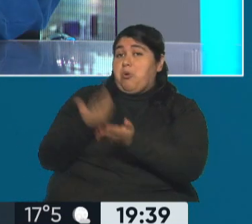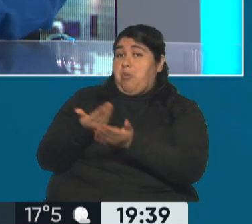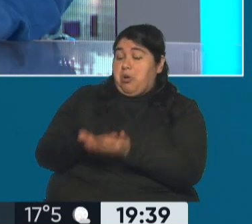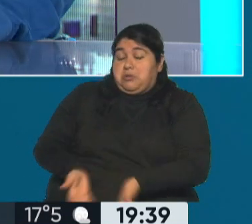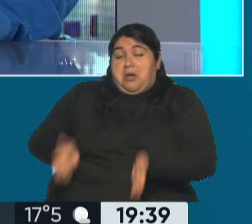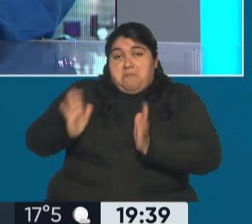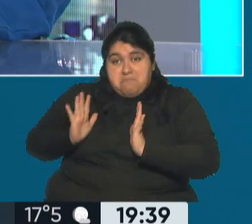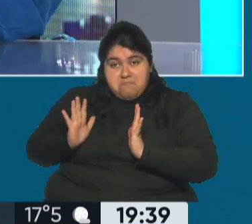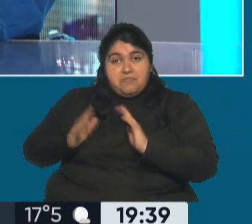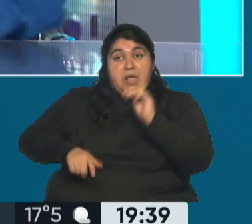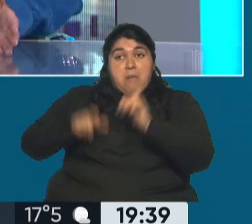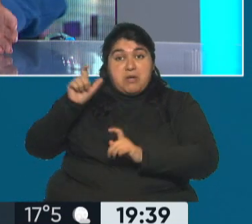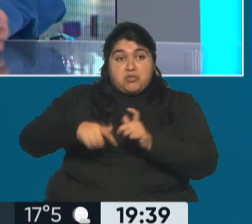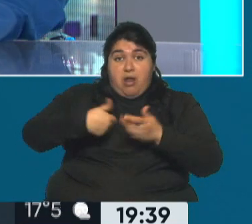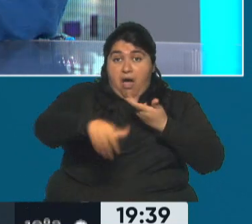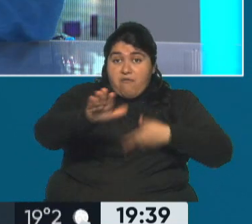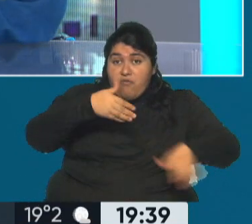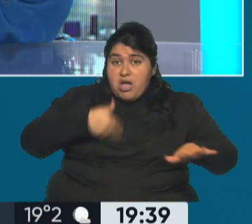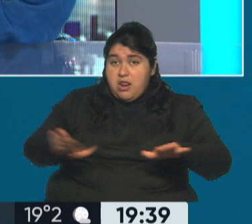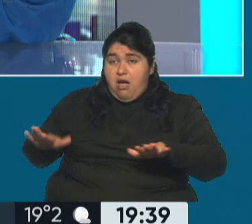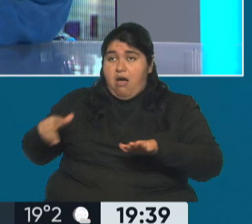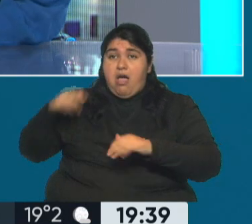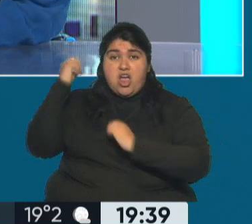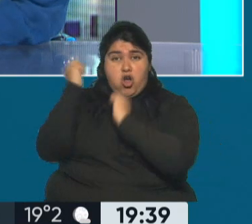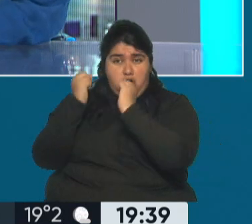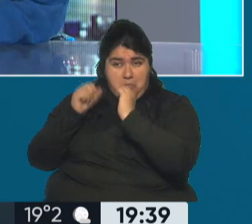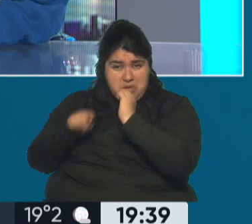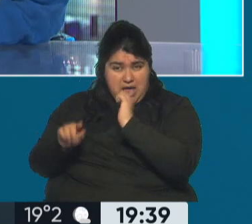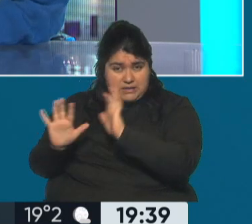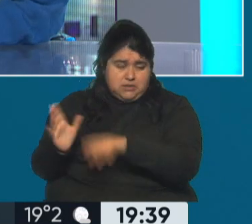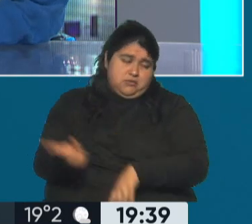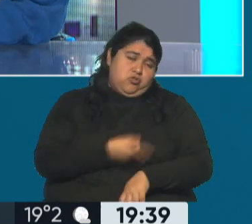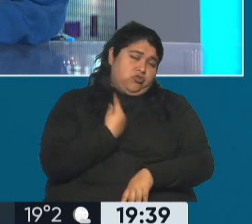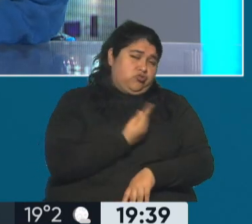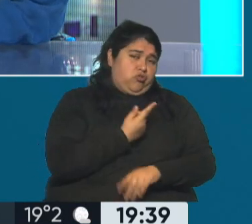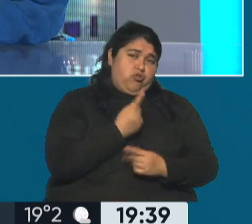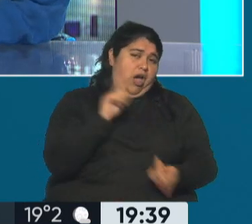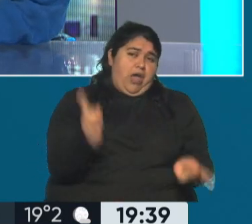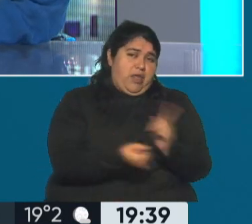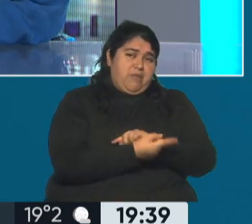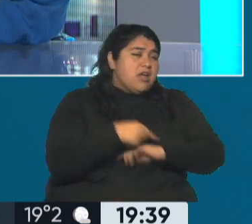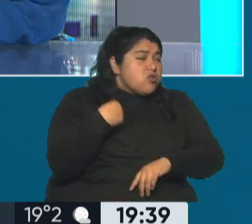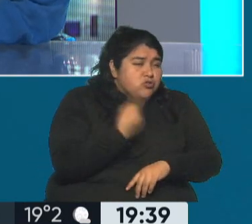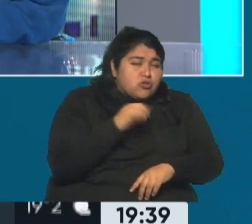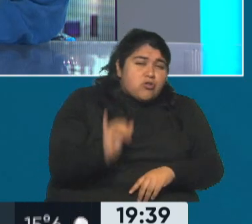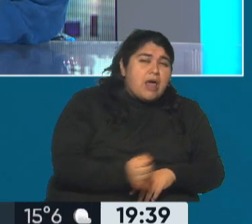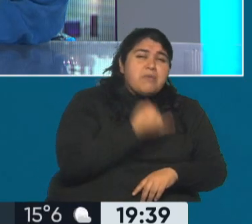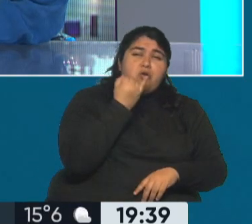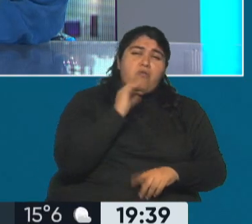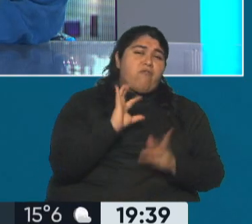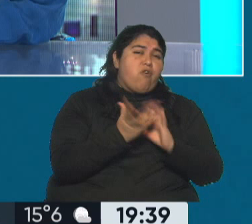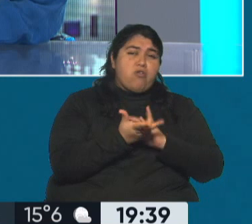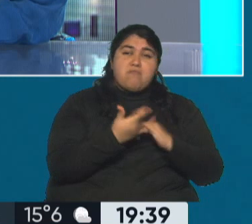con la gente afuera, bueno, yo diría que ese no es el camino nuestro. Nosotros decimos, la mejor manera